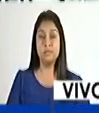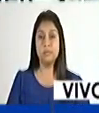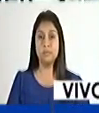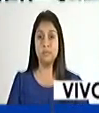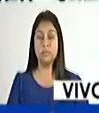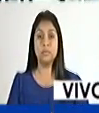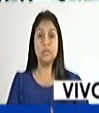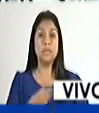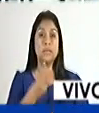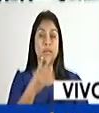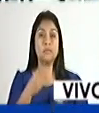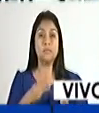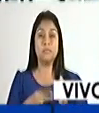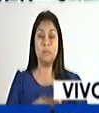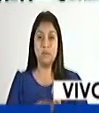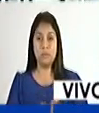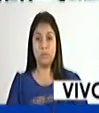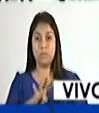Tenemos